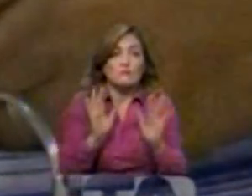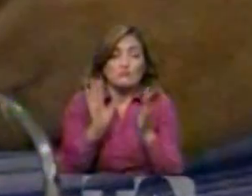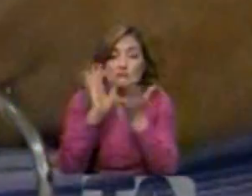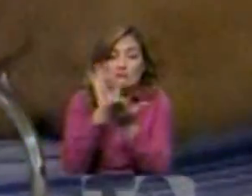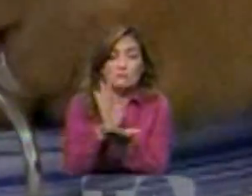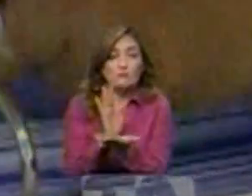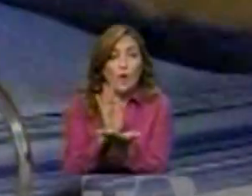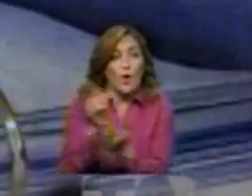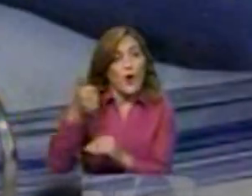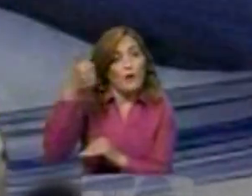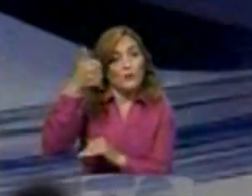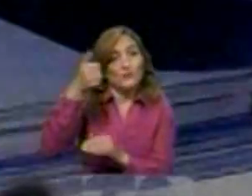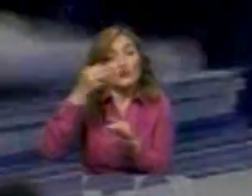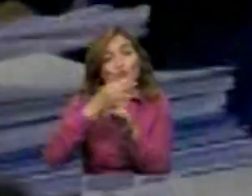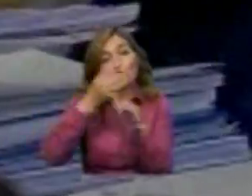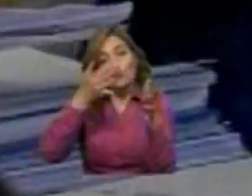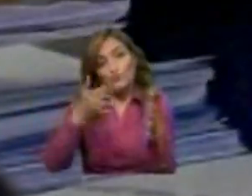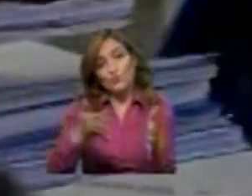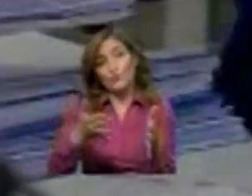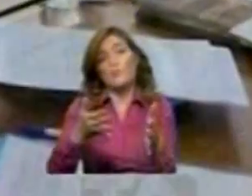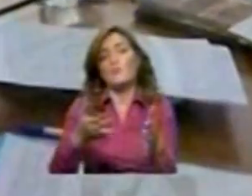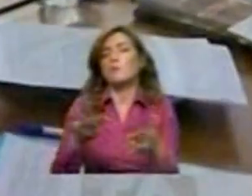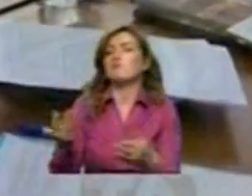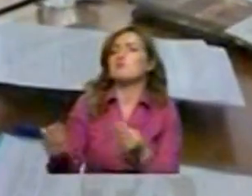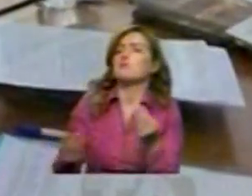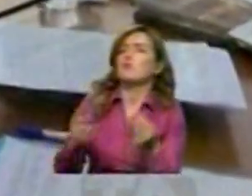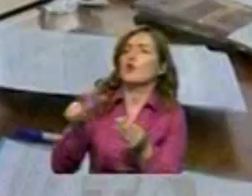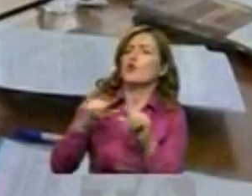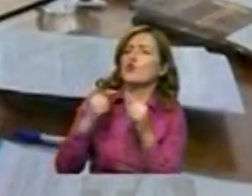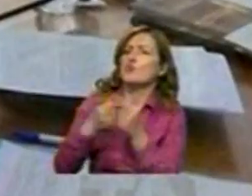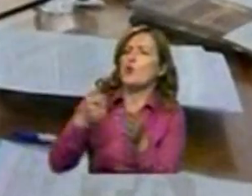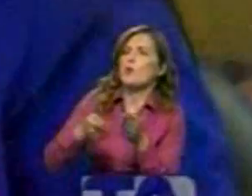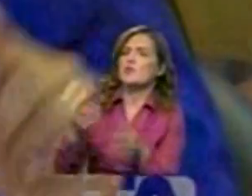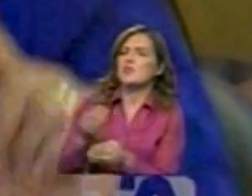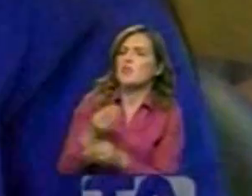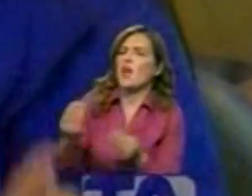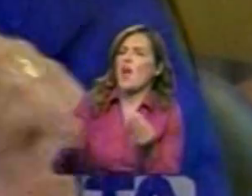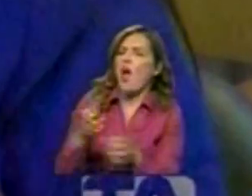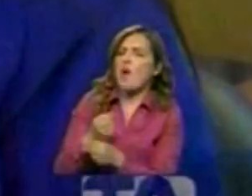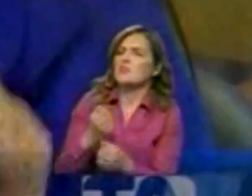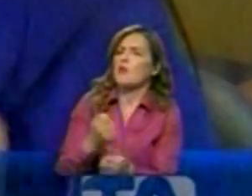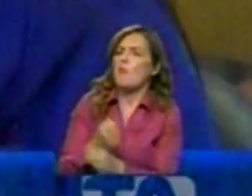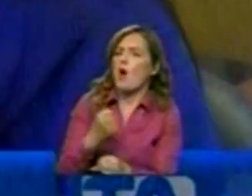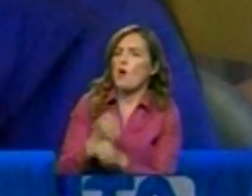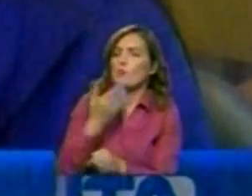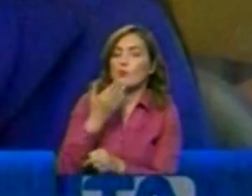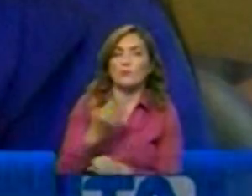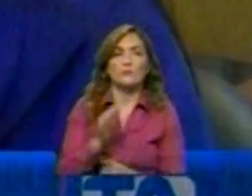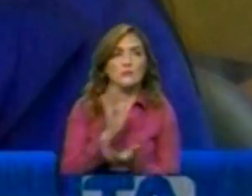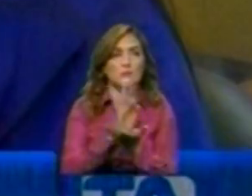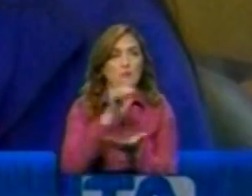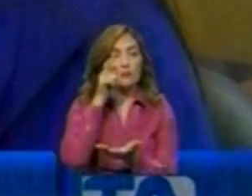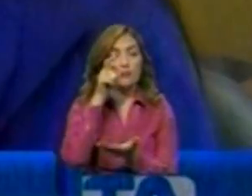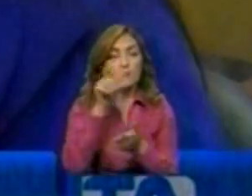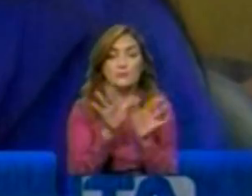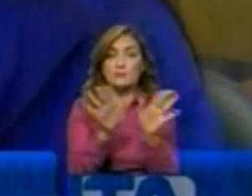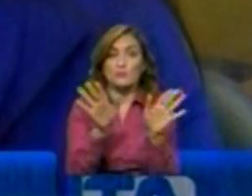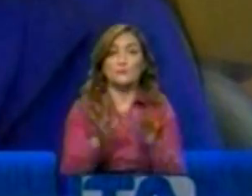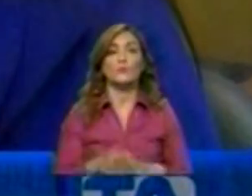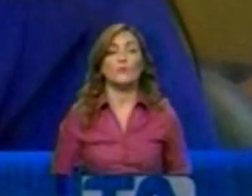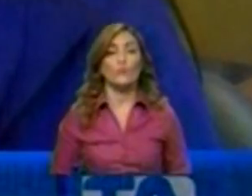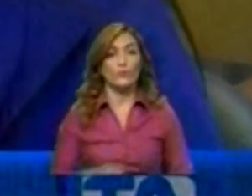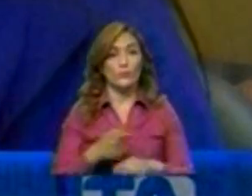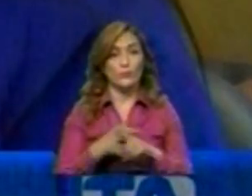versión de altos funcionarios para analizar el accionar de ciertos magistrados. La versión de la señora fiscal general del Estado y de